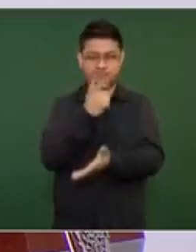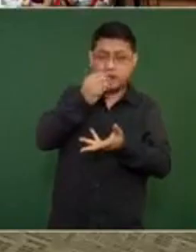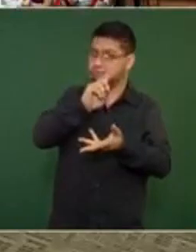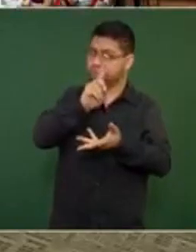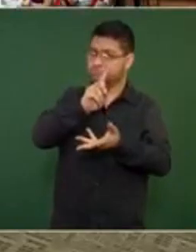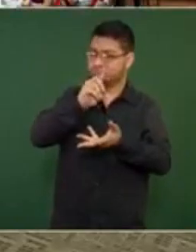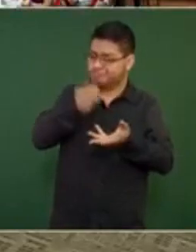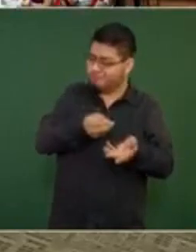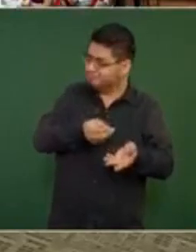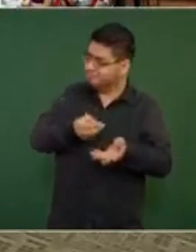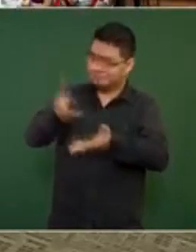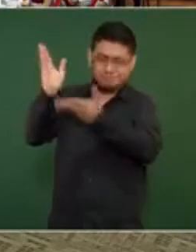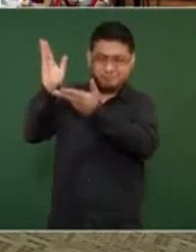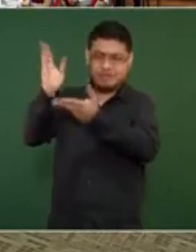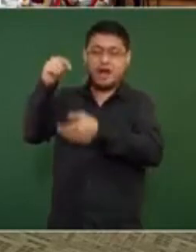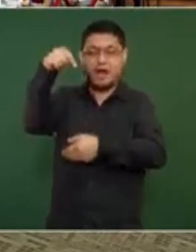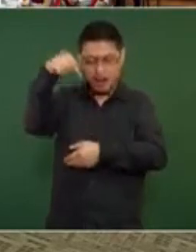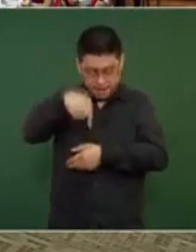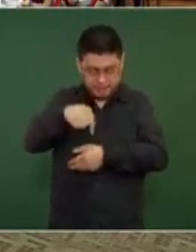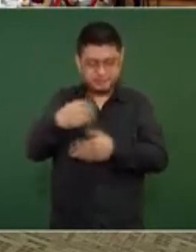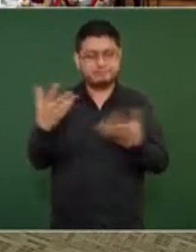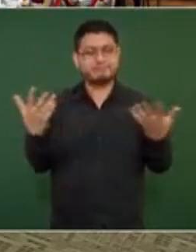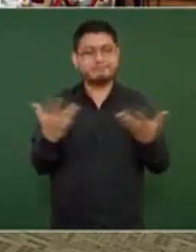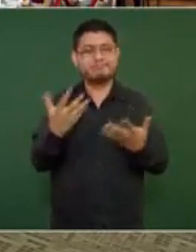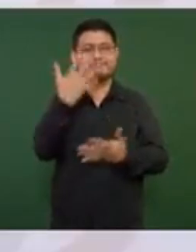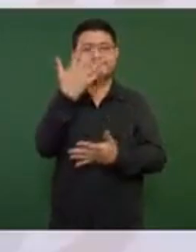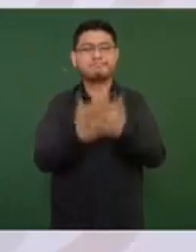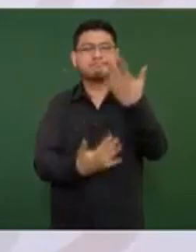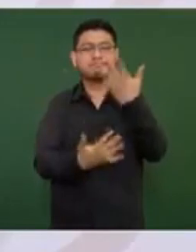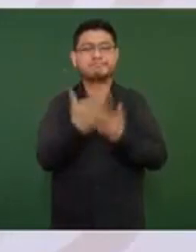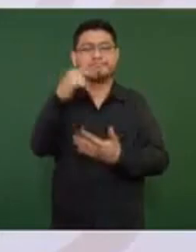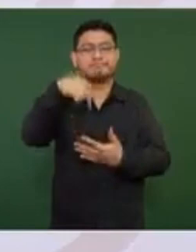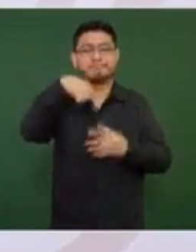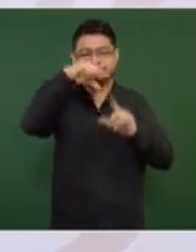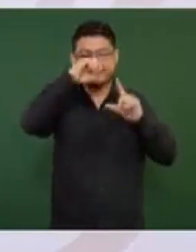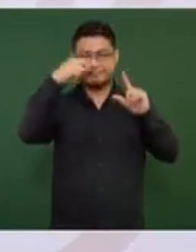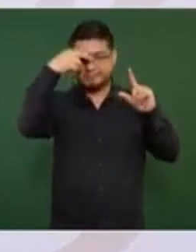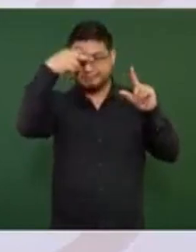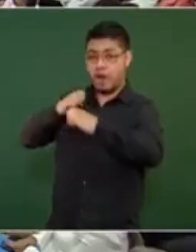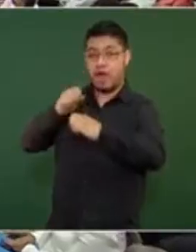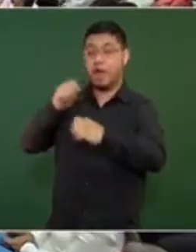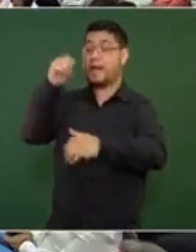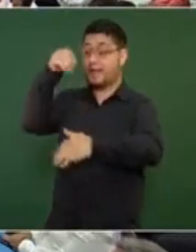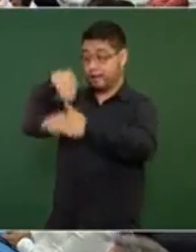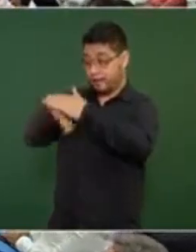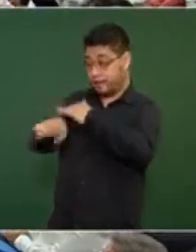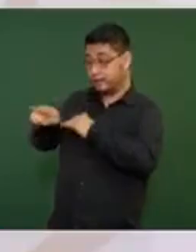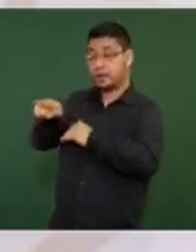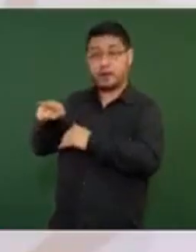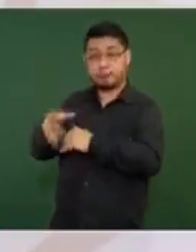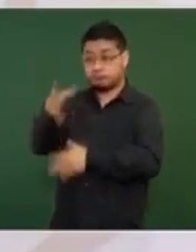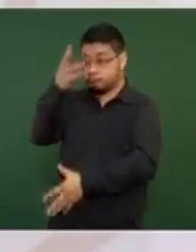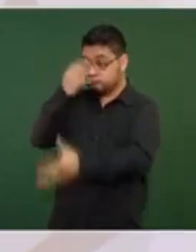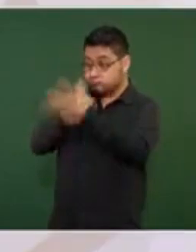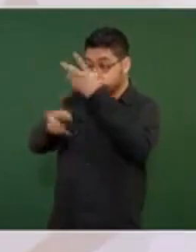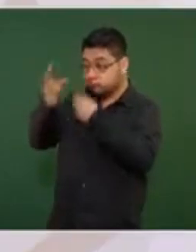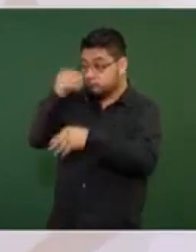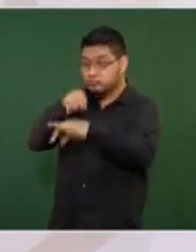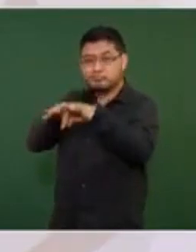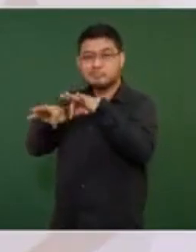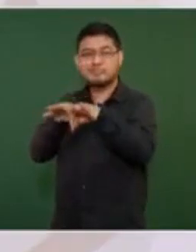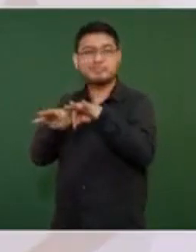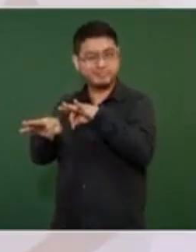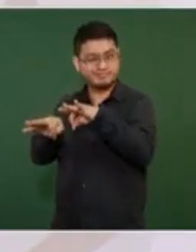en México, donde la erradicación de la corrupción siga siendo una prioridad fundamental para el bienestar y la